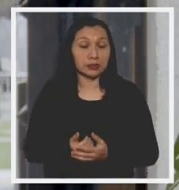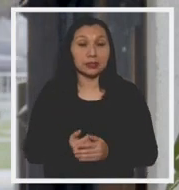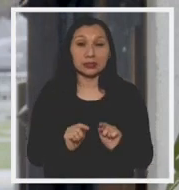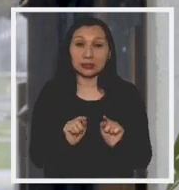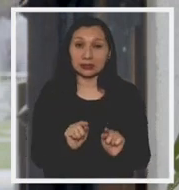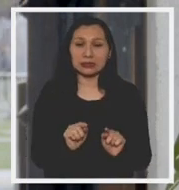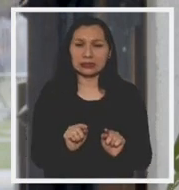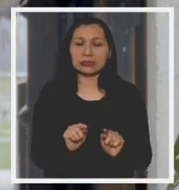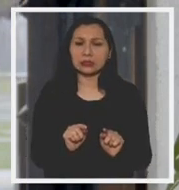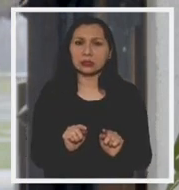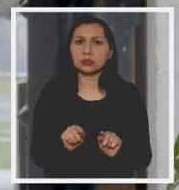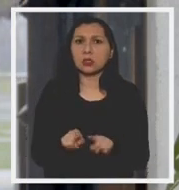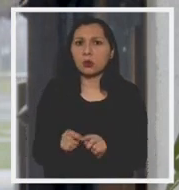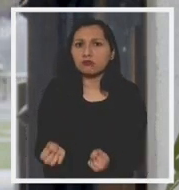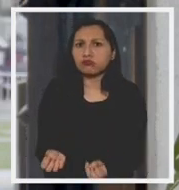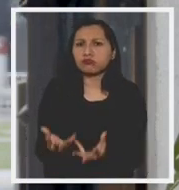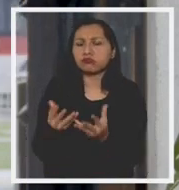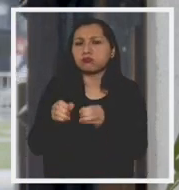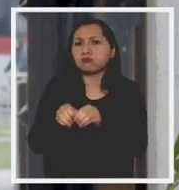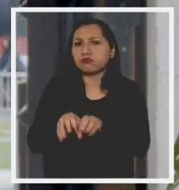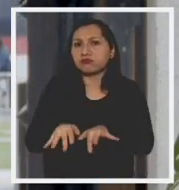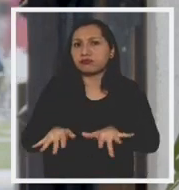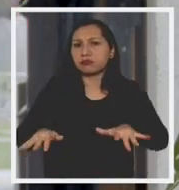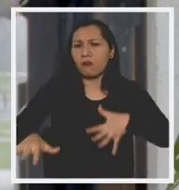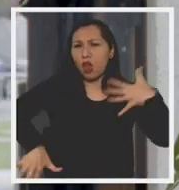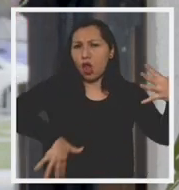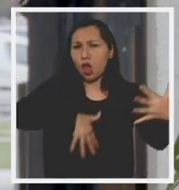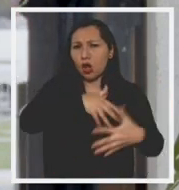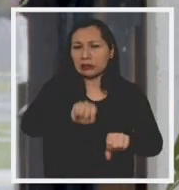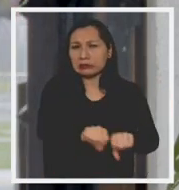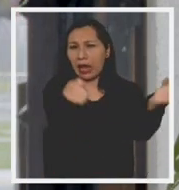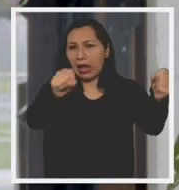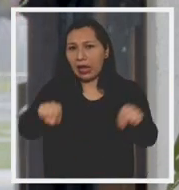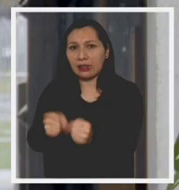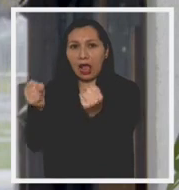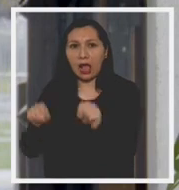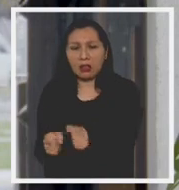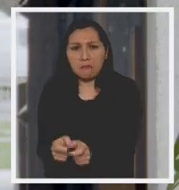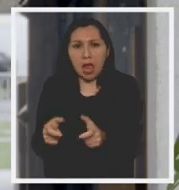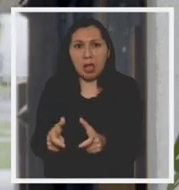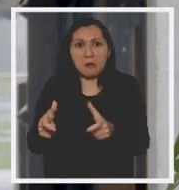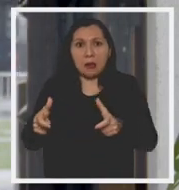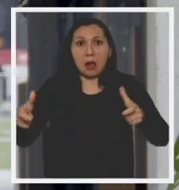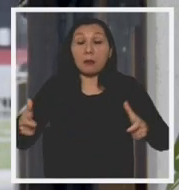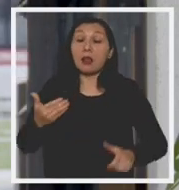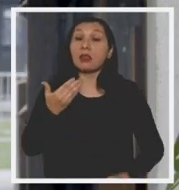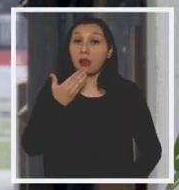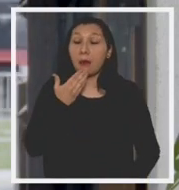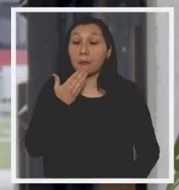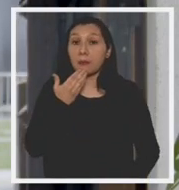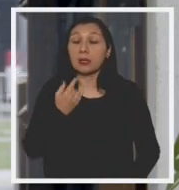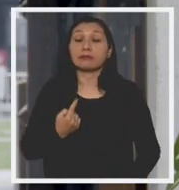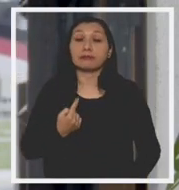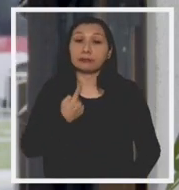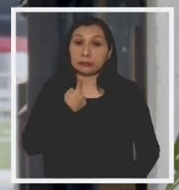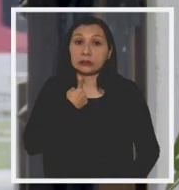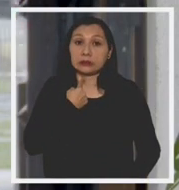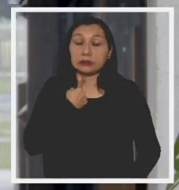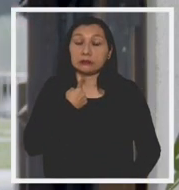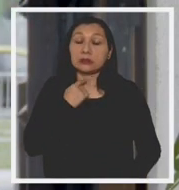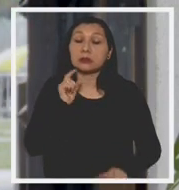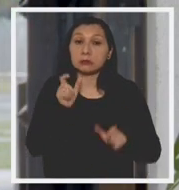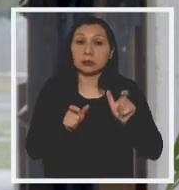fue un campo fértil para la expansión de conductas violentas destructivas que también han dejado víctimas y